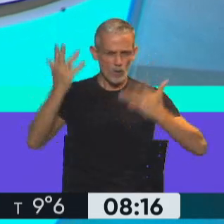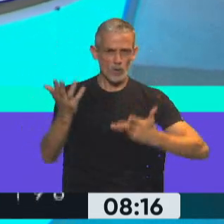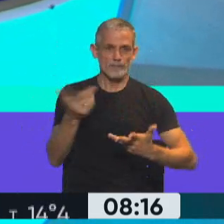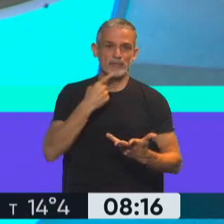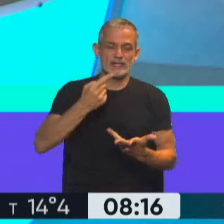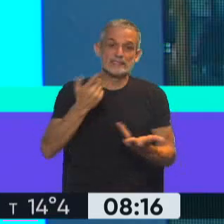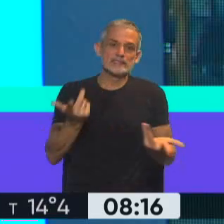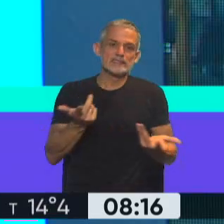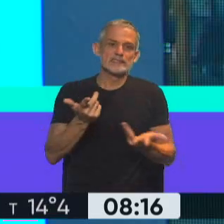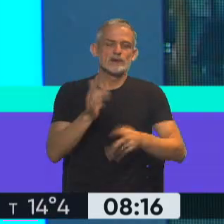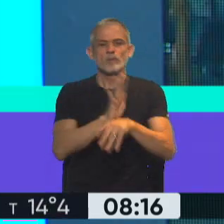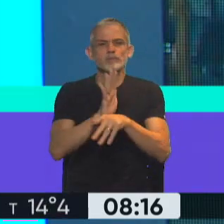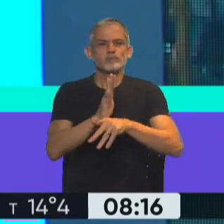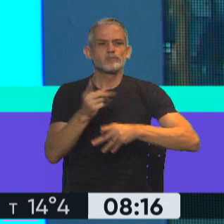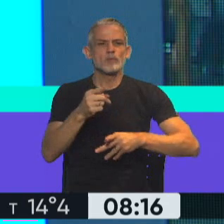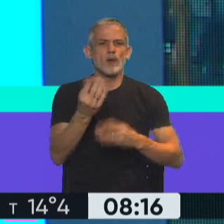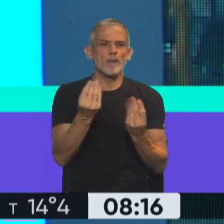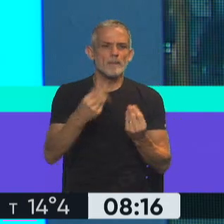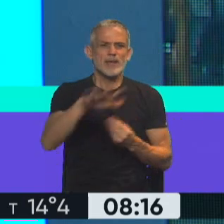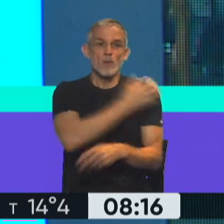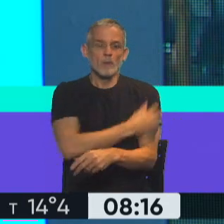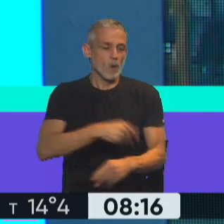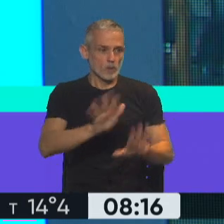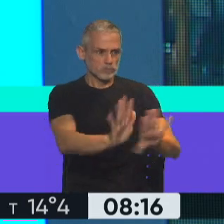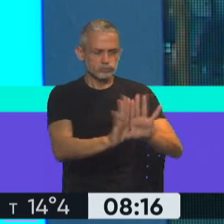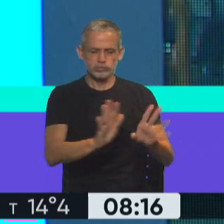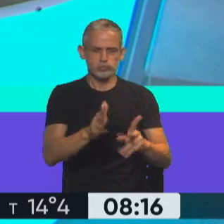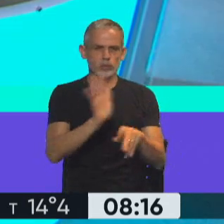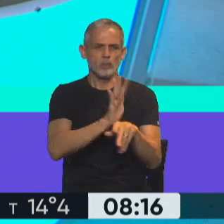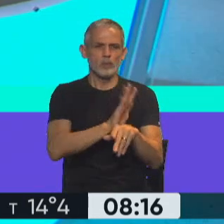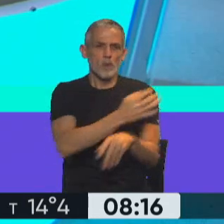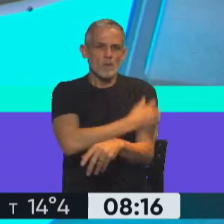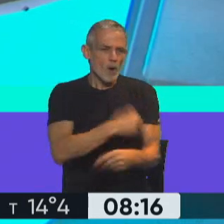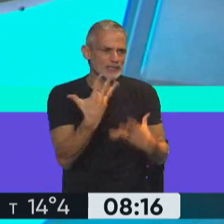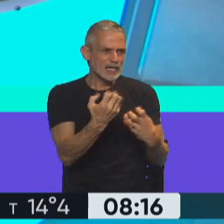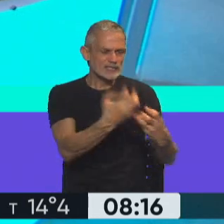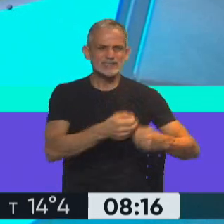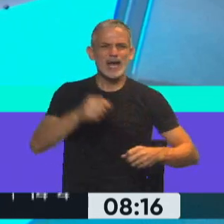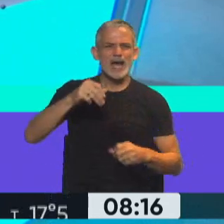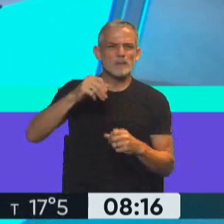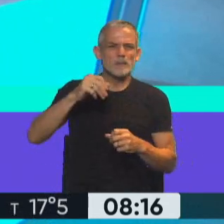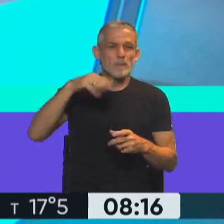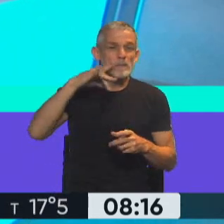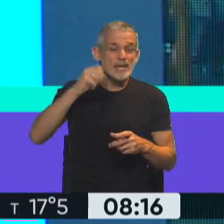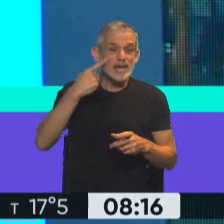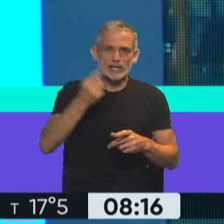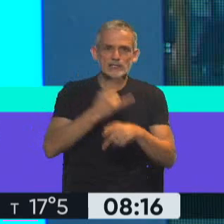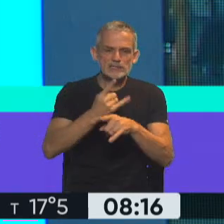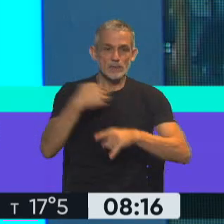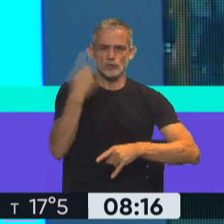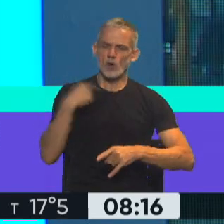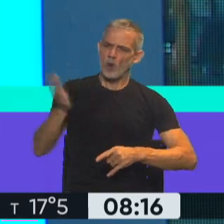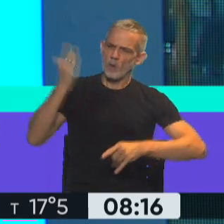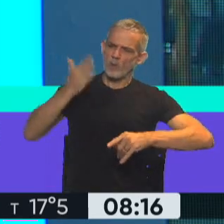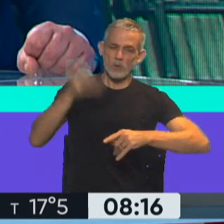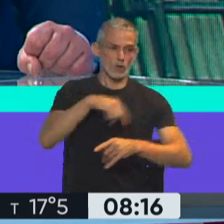como aporofobia. Aporofobia es la construcción del temor hacia el pobre, esta idea de parásito. Fíjate las veces que Milei trata a los pobres de parásitos. Estamos los que producen